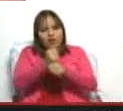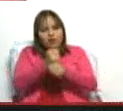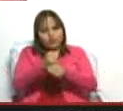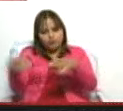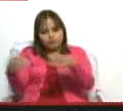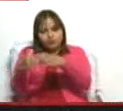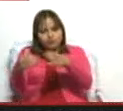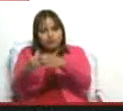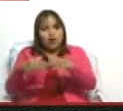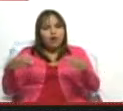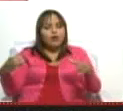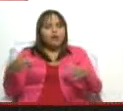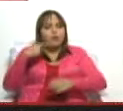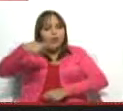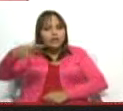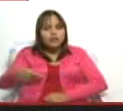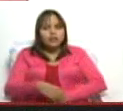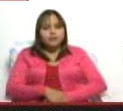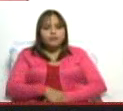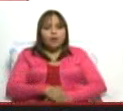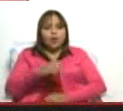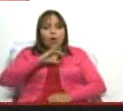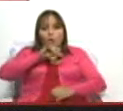Jorge Rodríguez se ha reunido